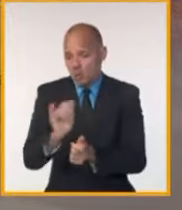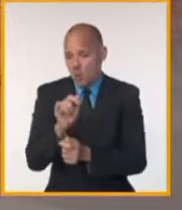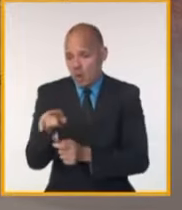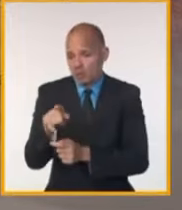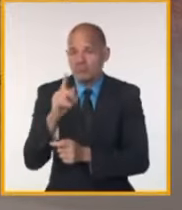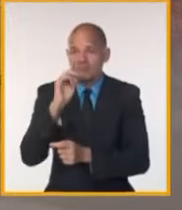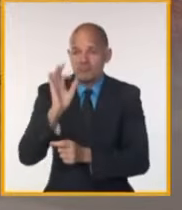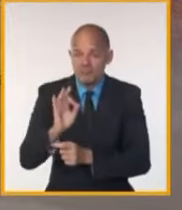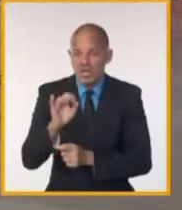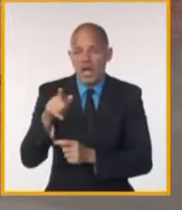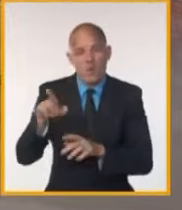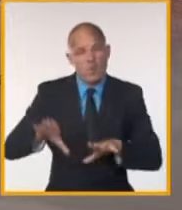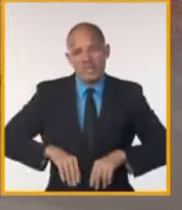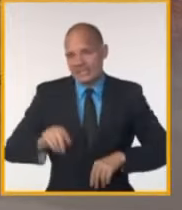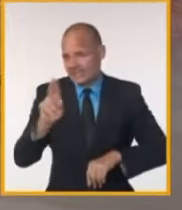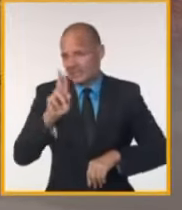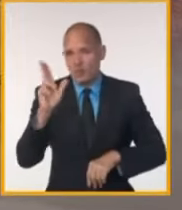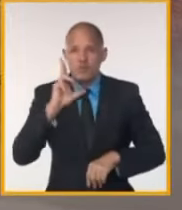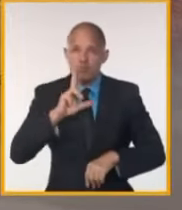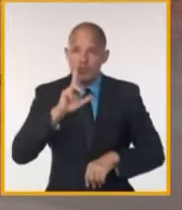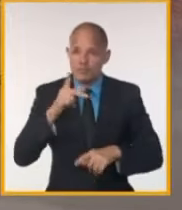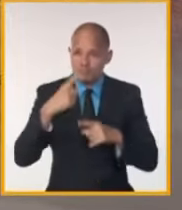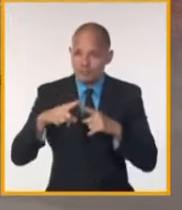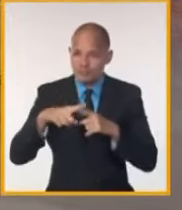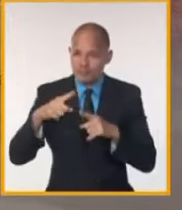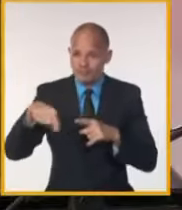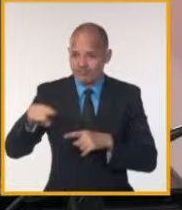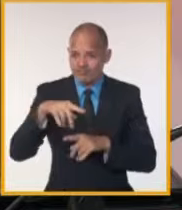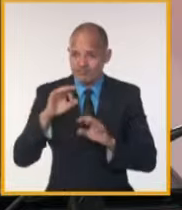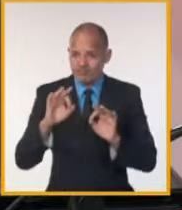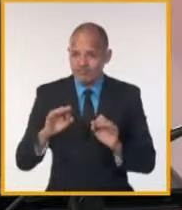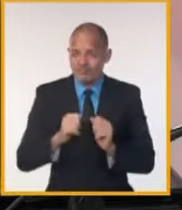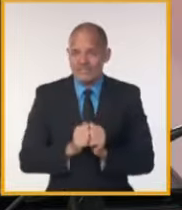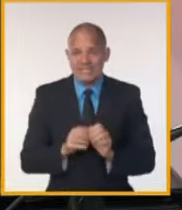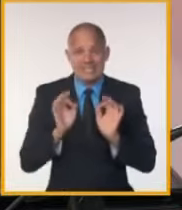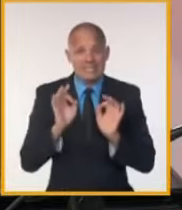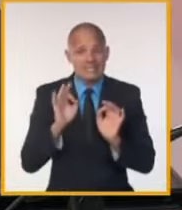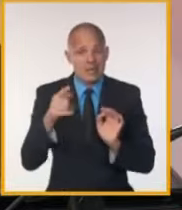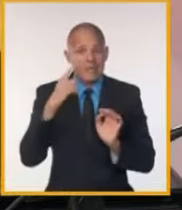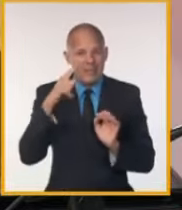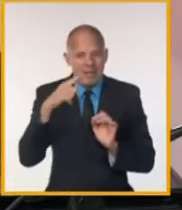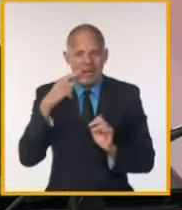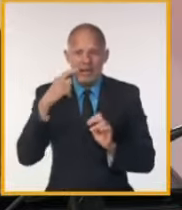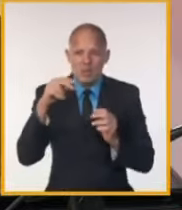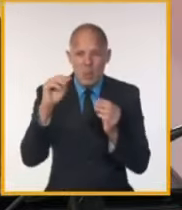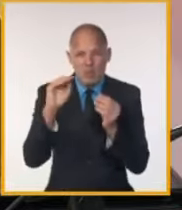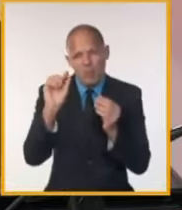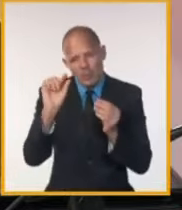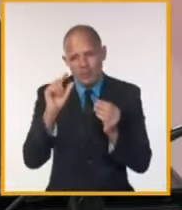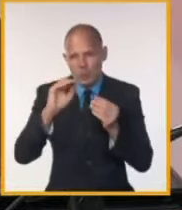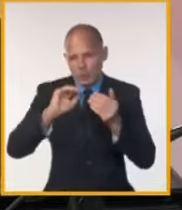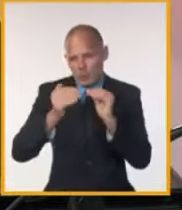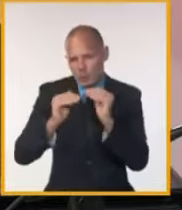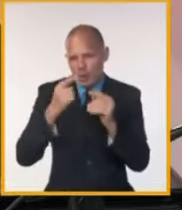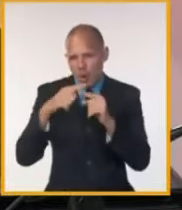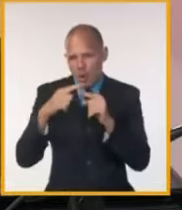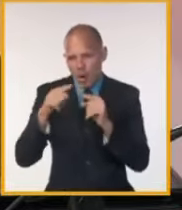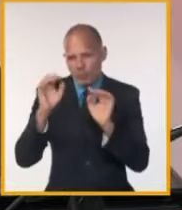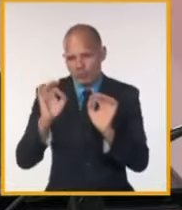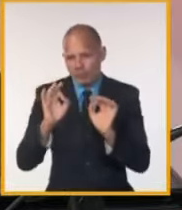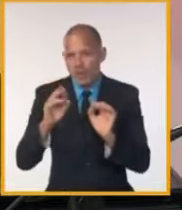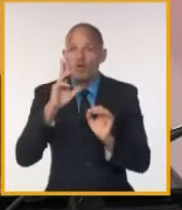a la a las fuerzas del del pti que han estado pues marcando sin duda gardi cualquier cualquier intento